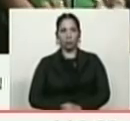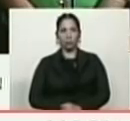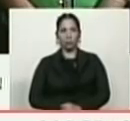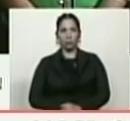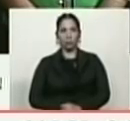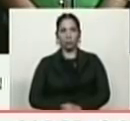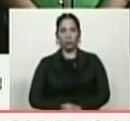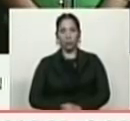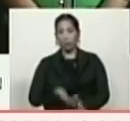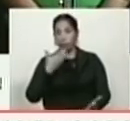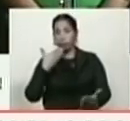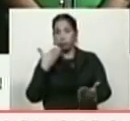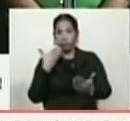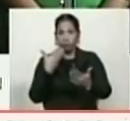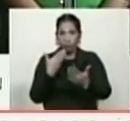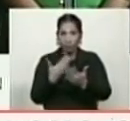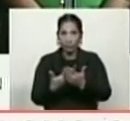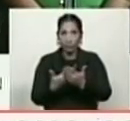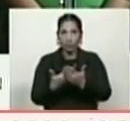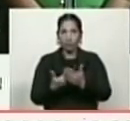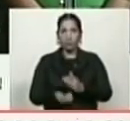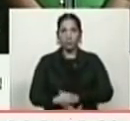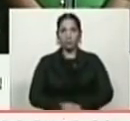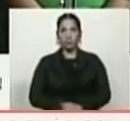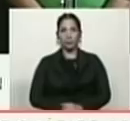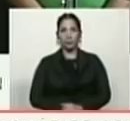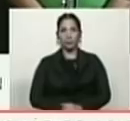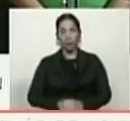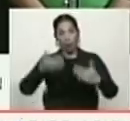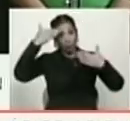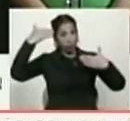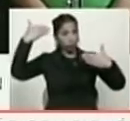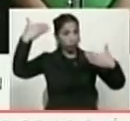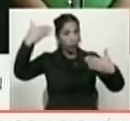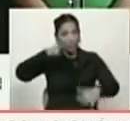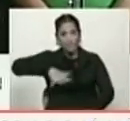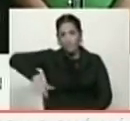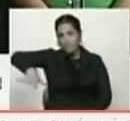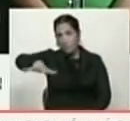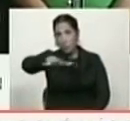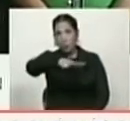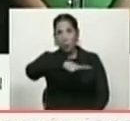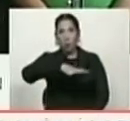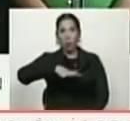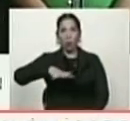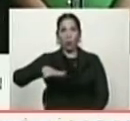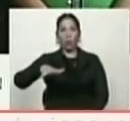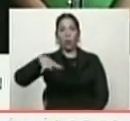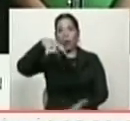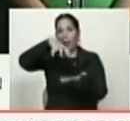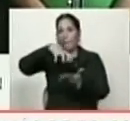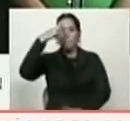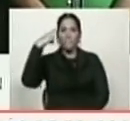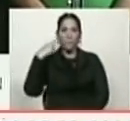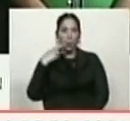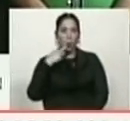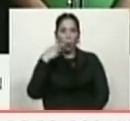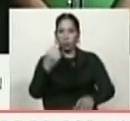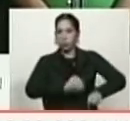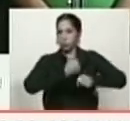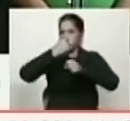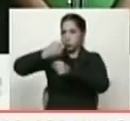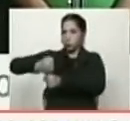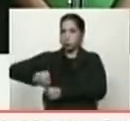Bueno, muchas gracias, ministro. Primero que nada, un saludo a los pueblos de Bolívar, de Amazonas, del